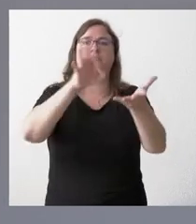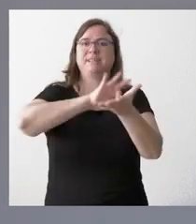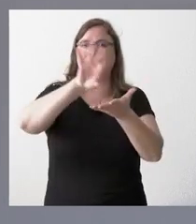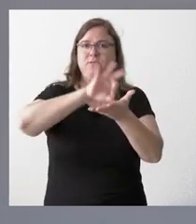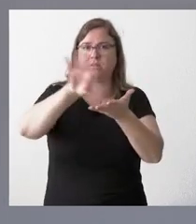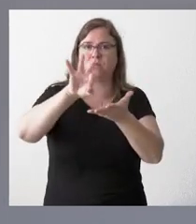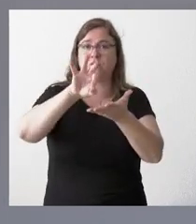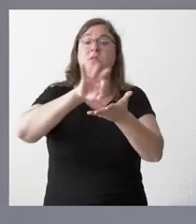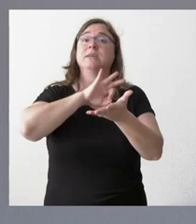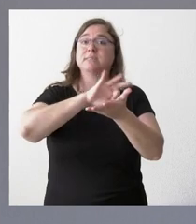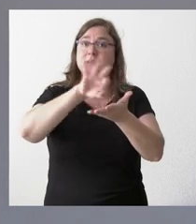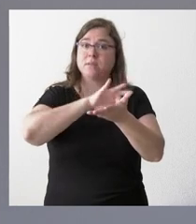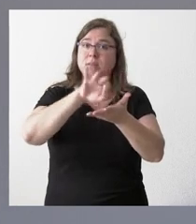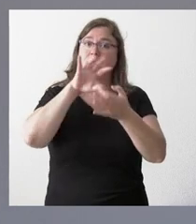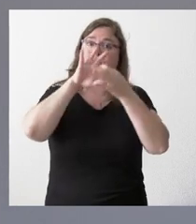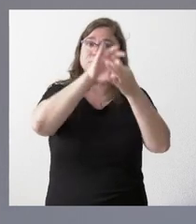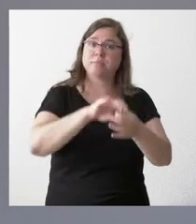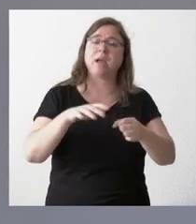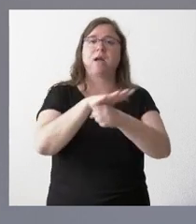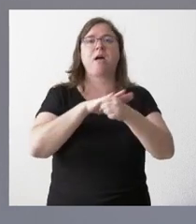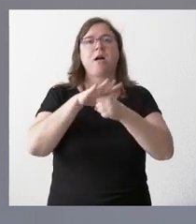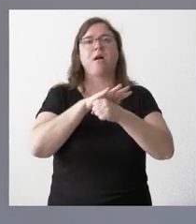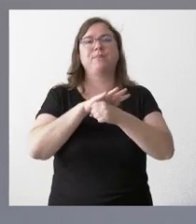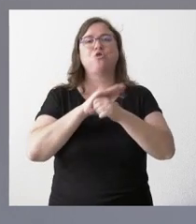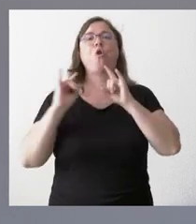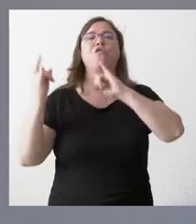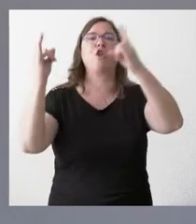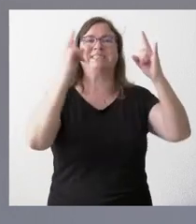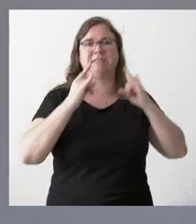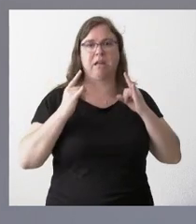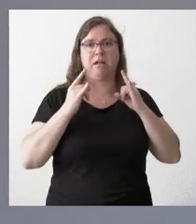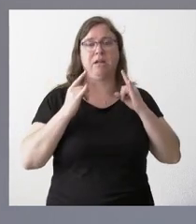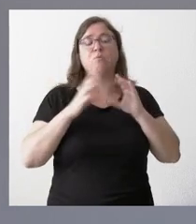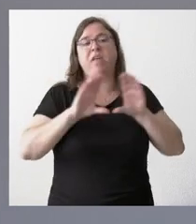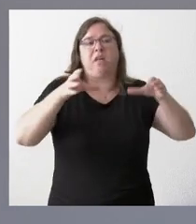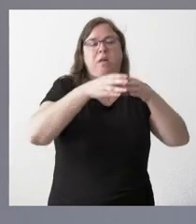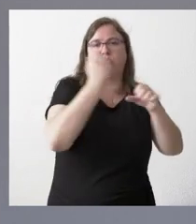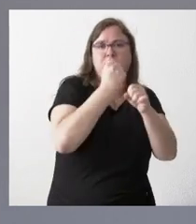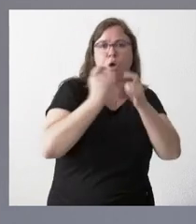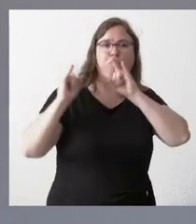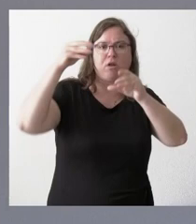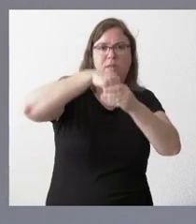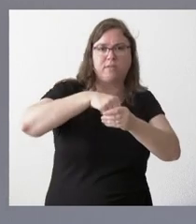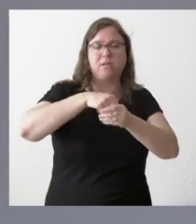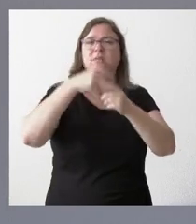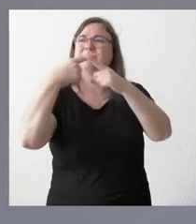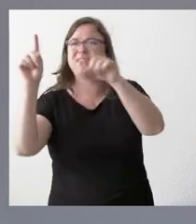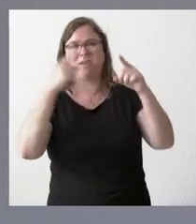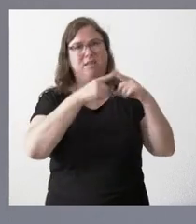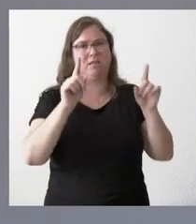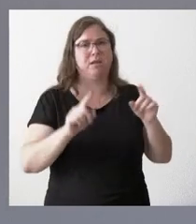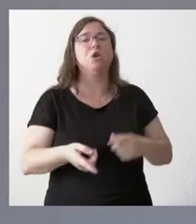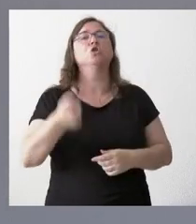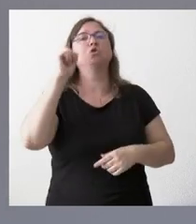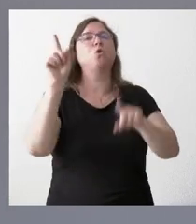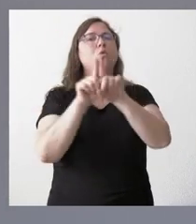que, lógicamente, tienen que ver con el ámbito forestal, a través de cuadrillas, a través de una serie de instrumentos. Son actuaciones distintas. No se trata